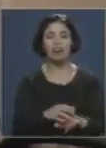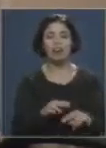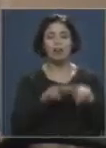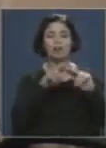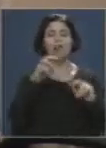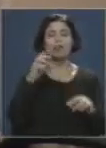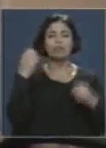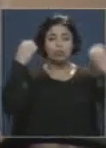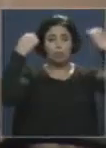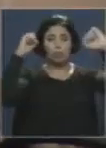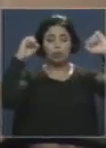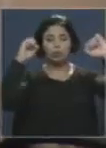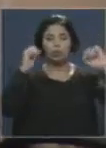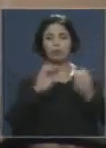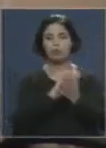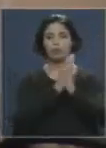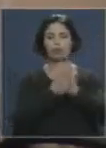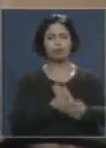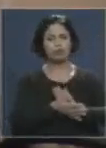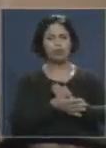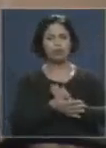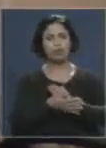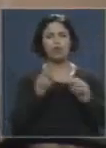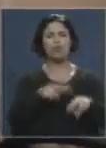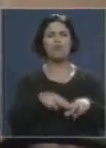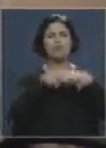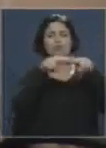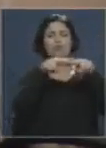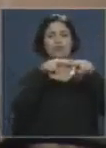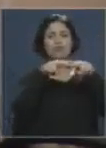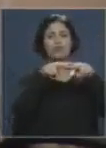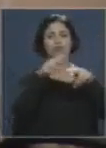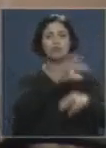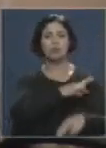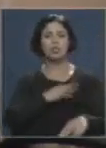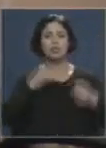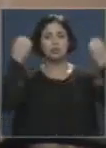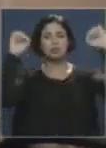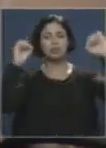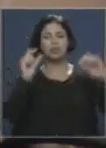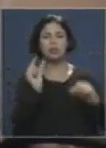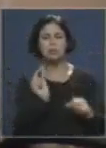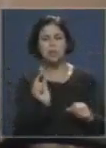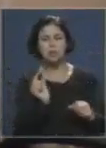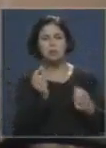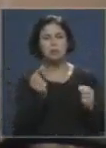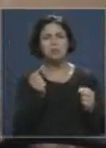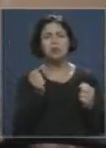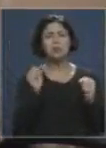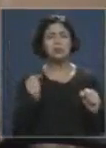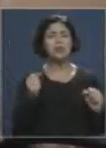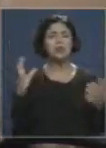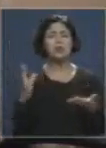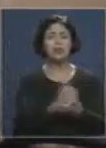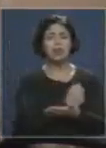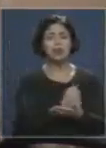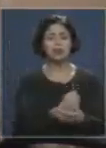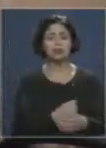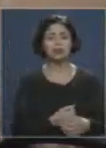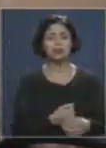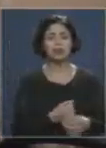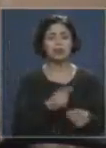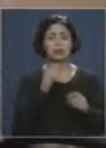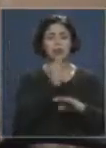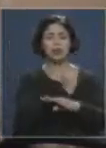Fondeporte o todos los fondos del Ministerio del Deporte, que eran muy poco asequibles para